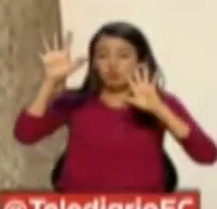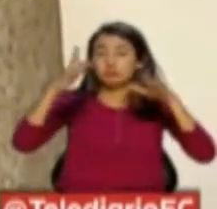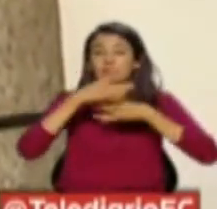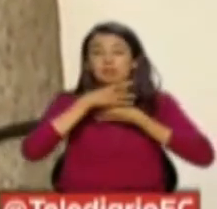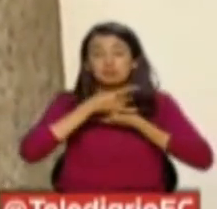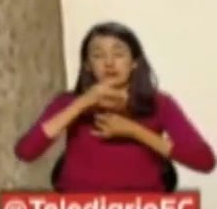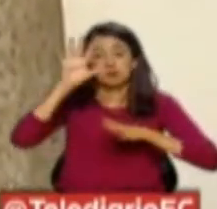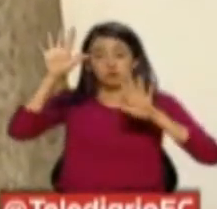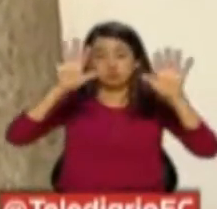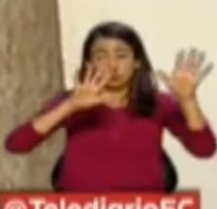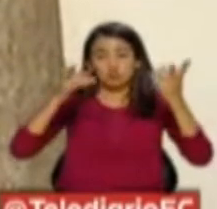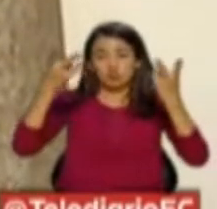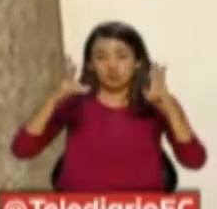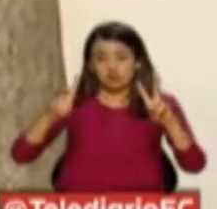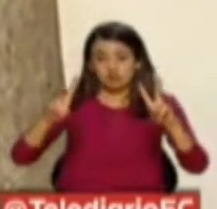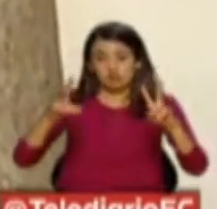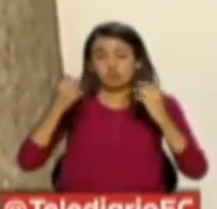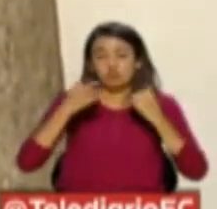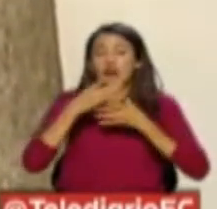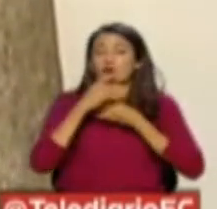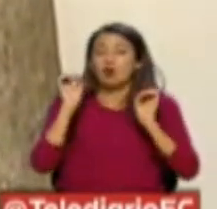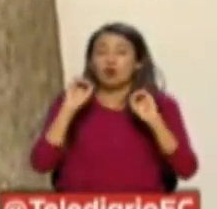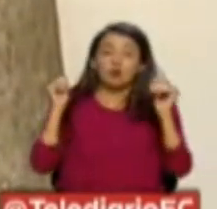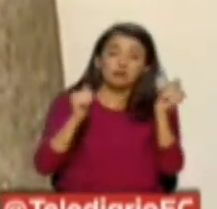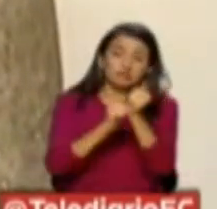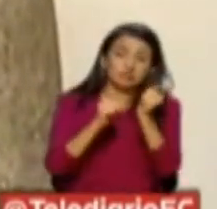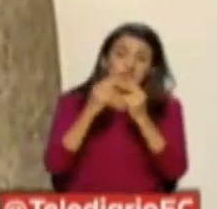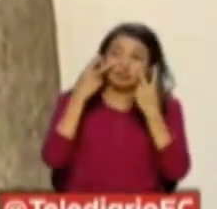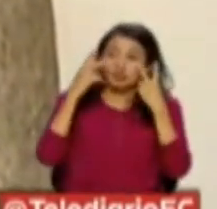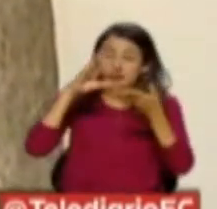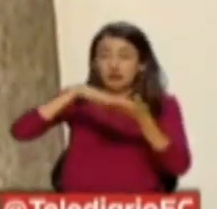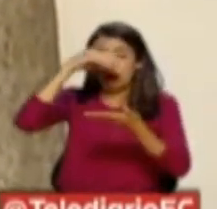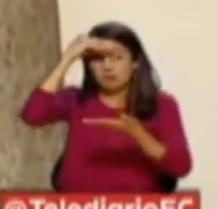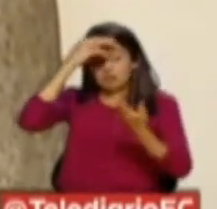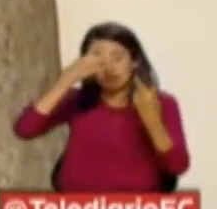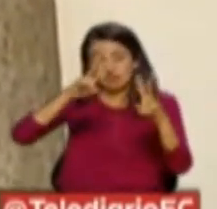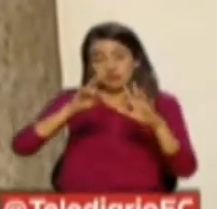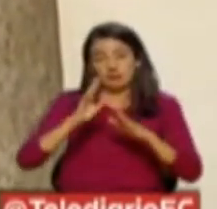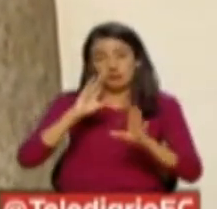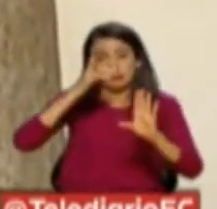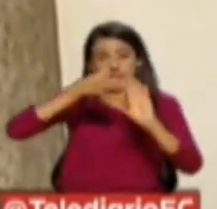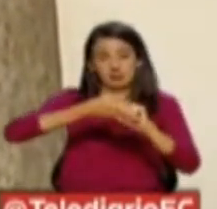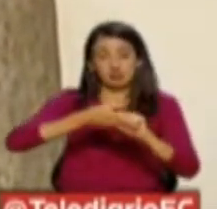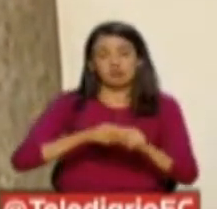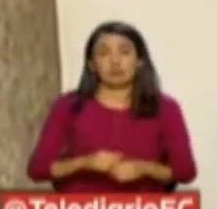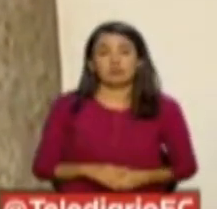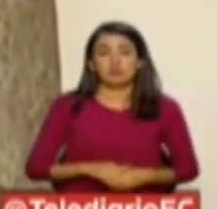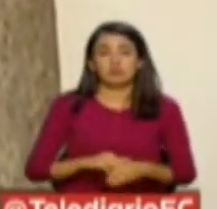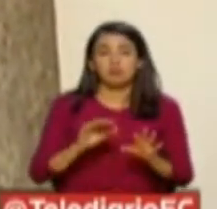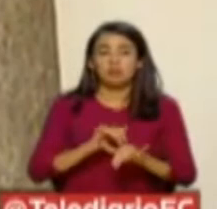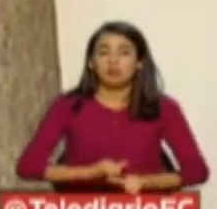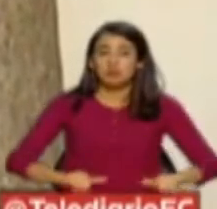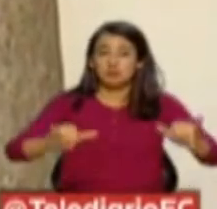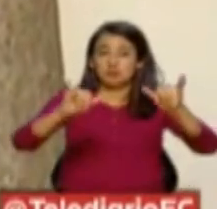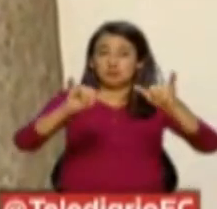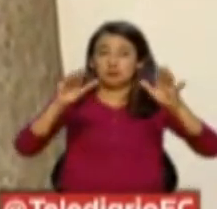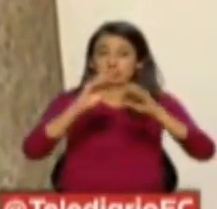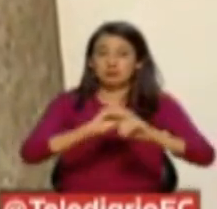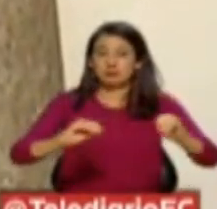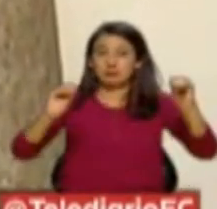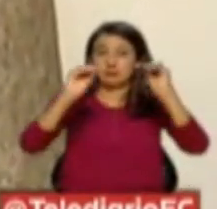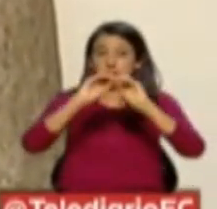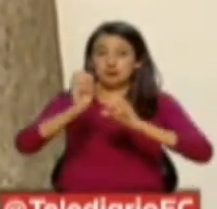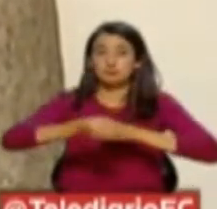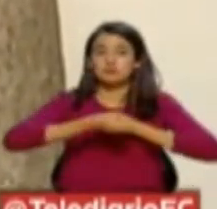quienes tampoco han tenido esa aproximación para que vengan y se den cita a esta exposición más adelante detalles